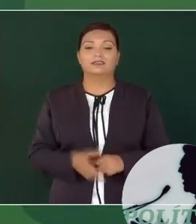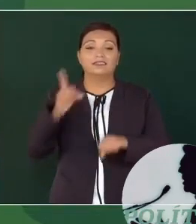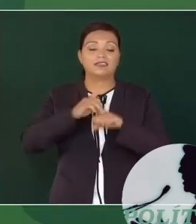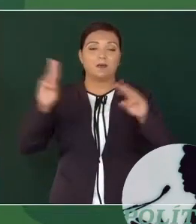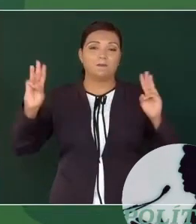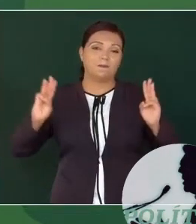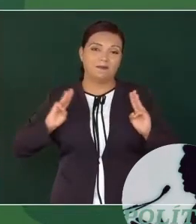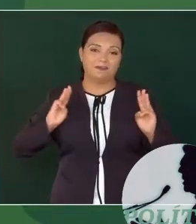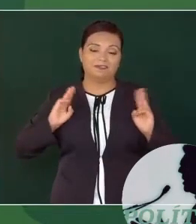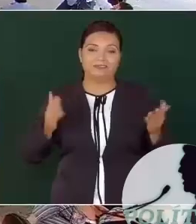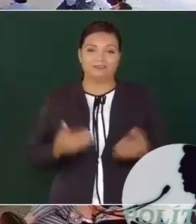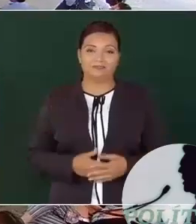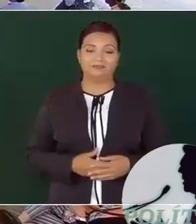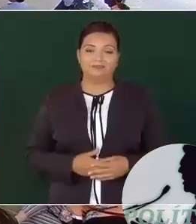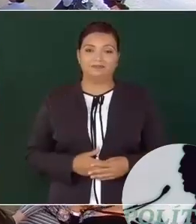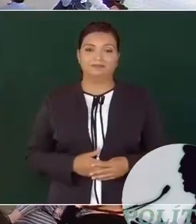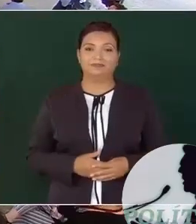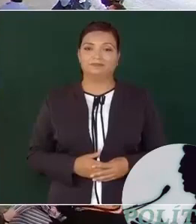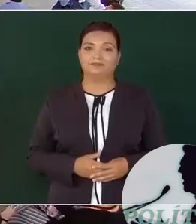del día de los marinos.